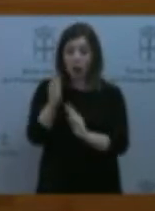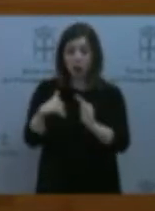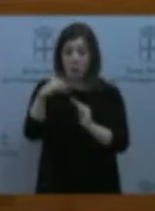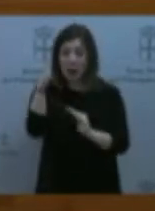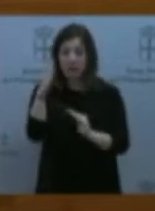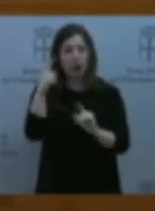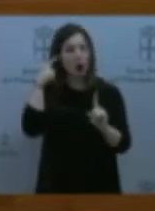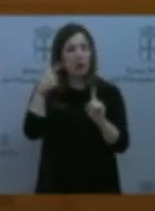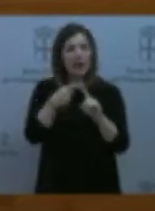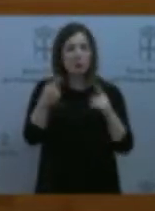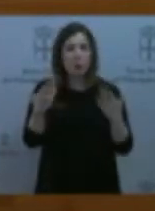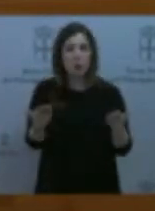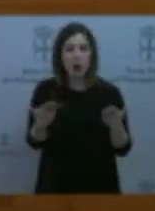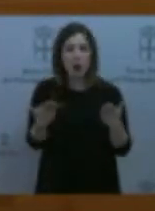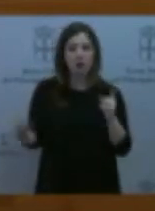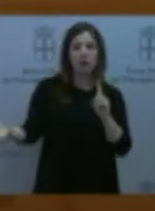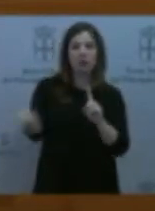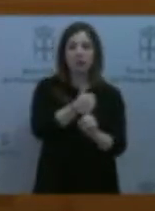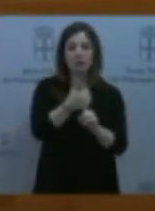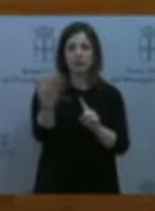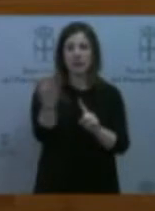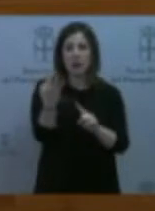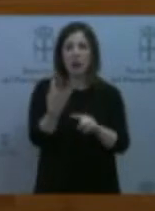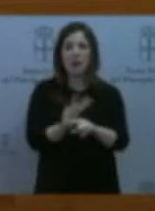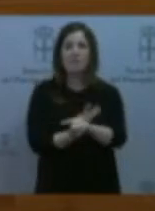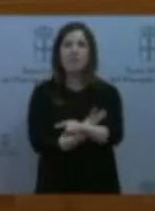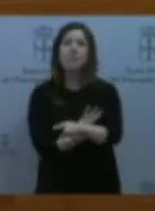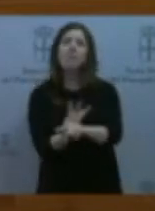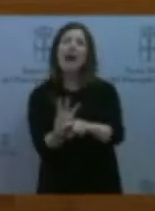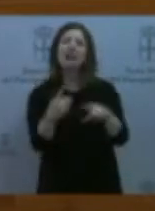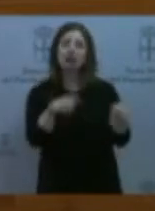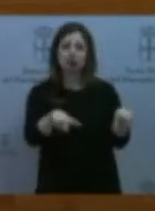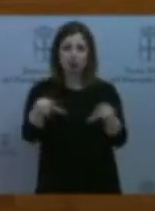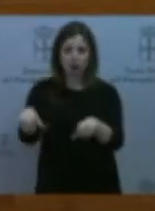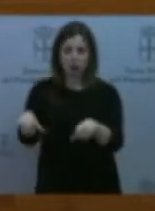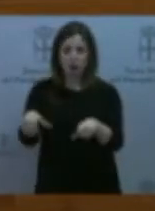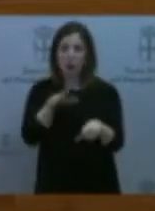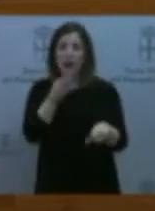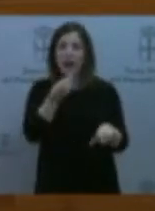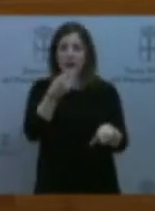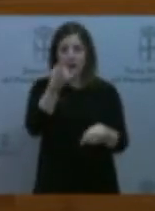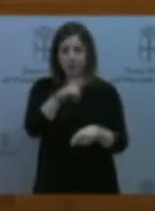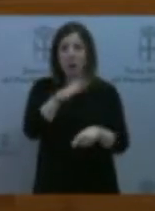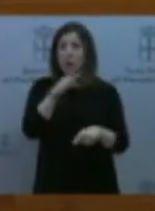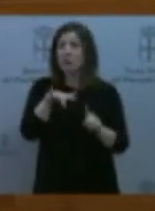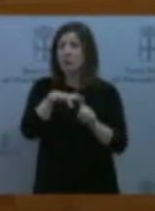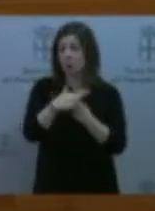de pastos. Y digo supuesta, porque después de una situación como la vivida en esta semana, no se obtiene